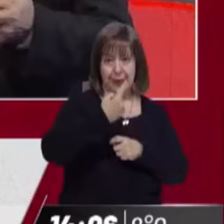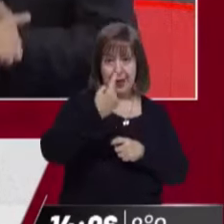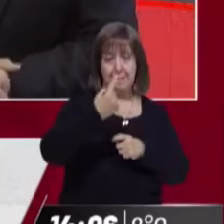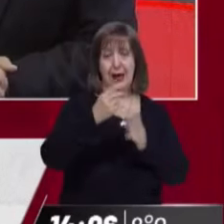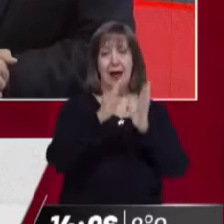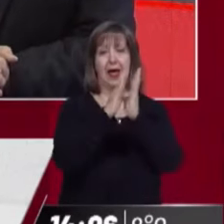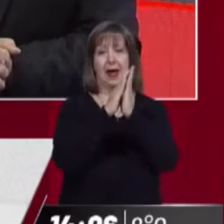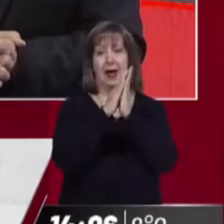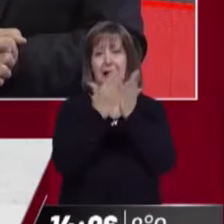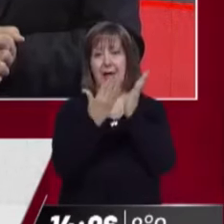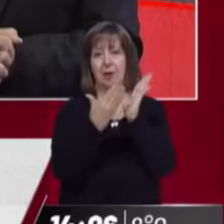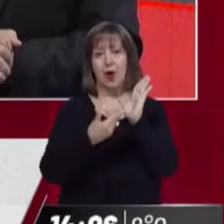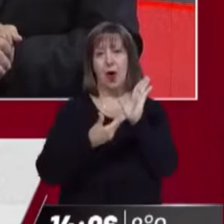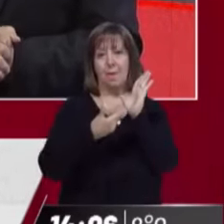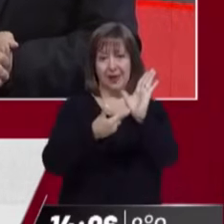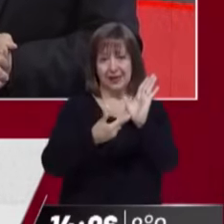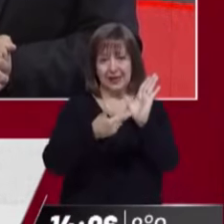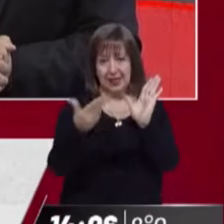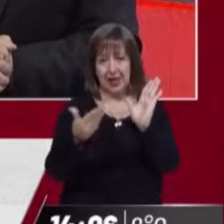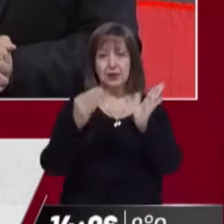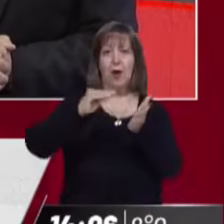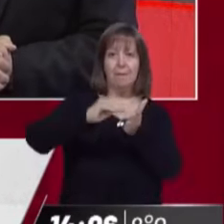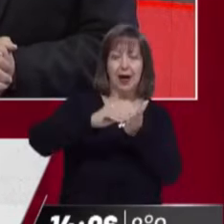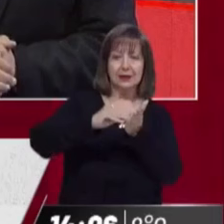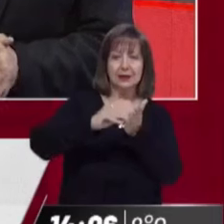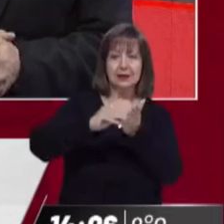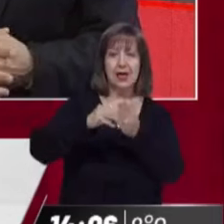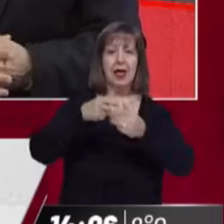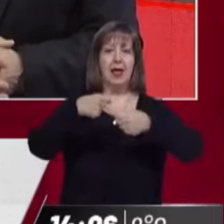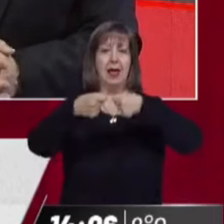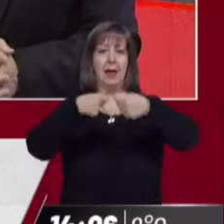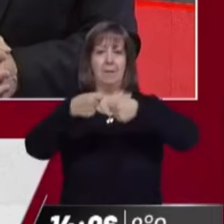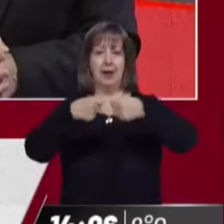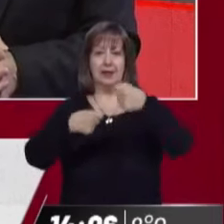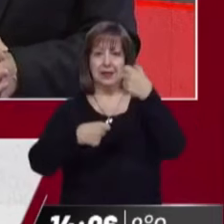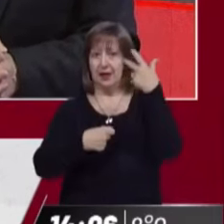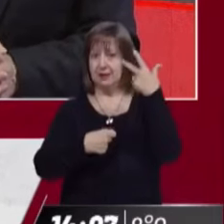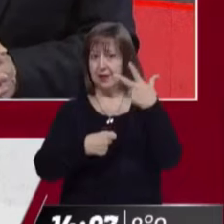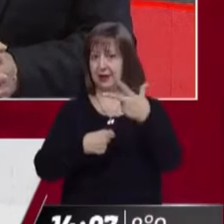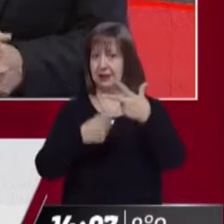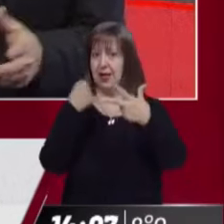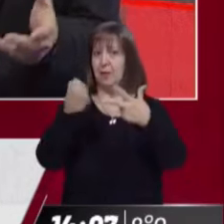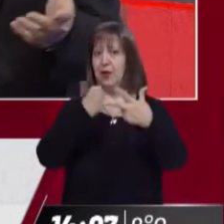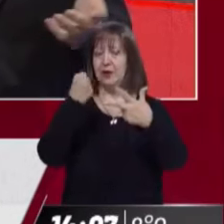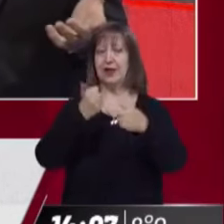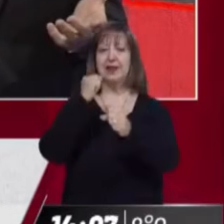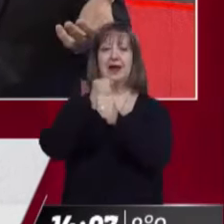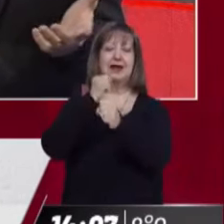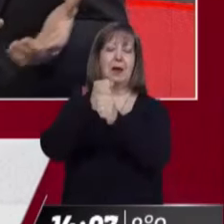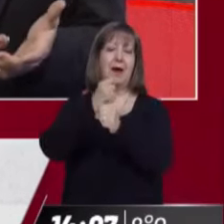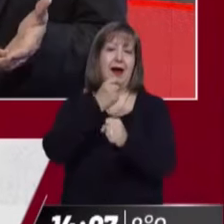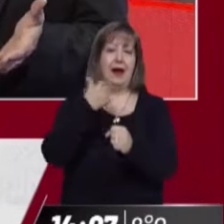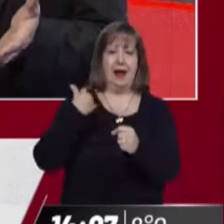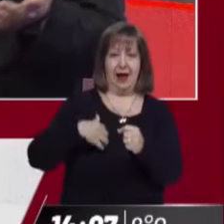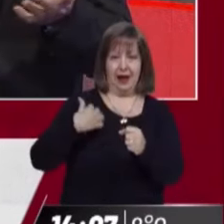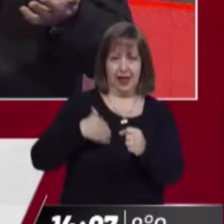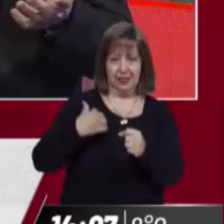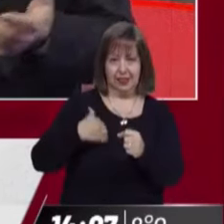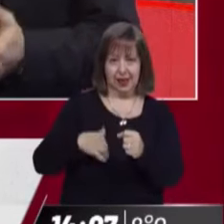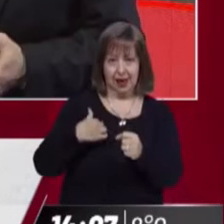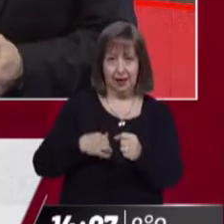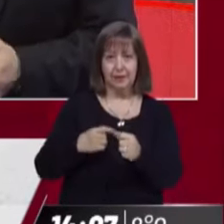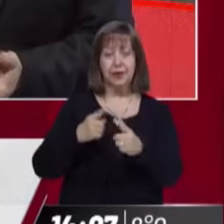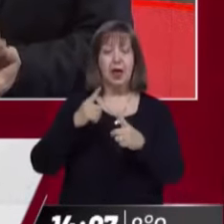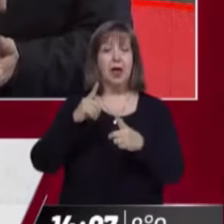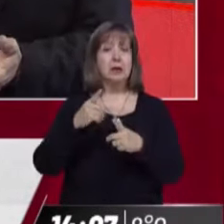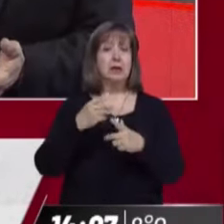justificar este viaje. Claro, claro, claro. Por ese lado viene la justificación, Carlos. Por ese lado. Además, bueno, de esto de plantarse como